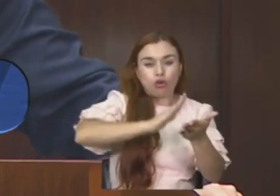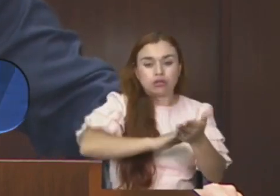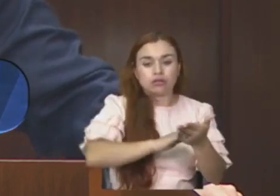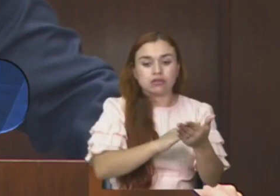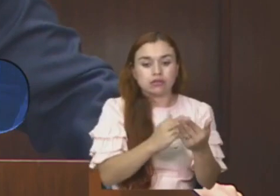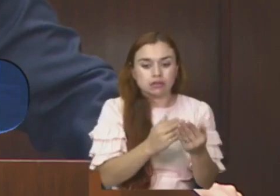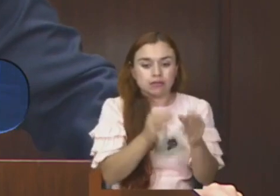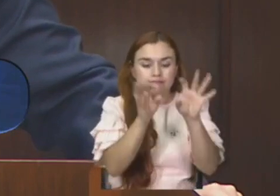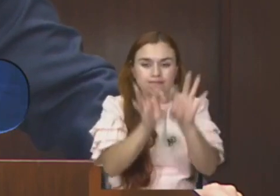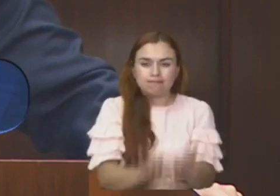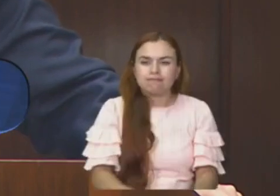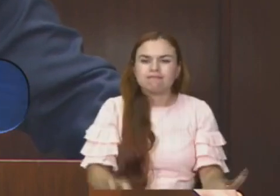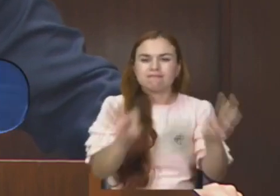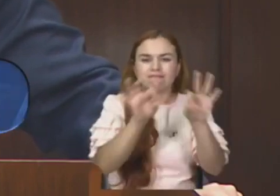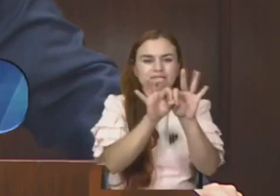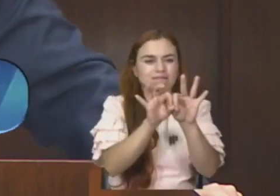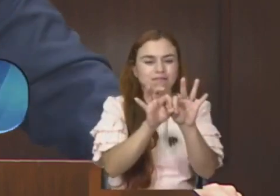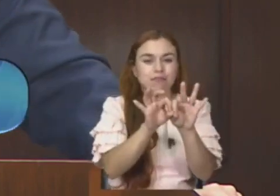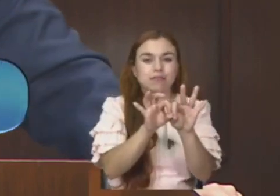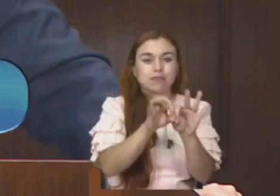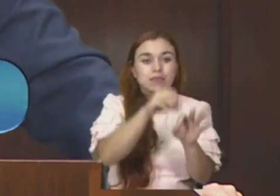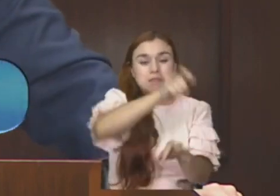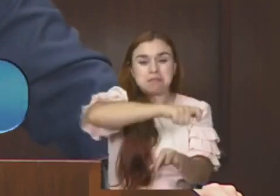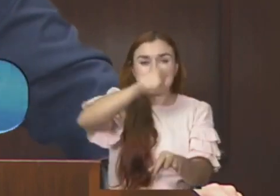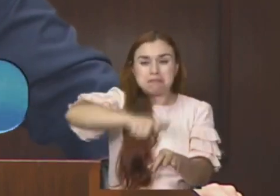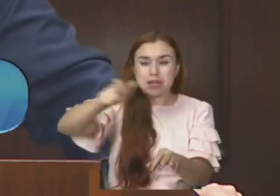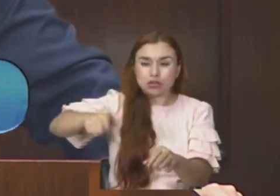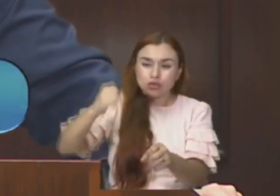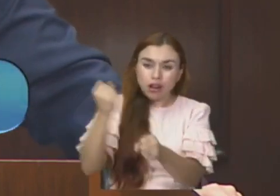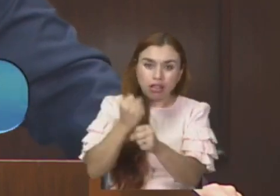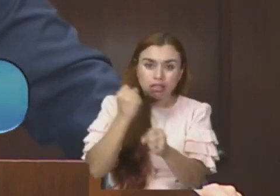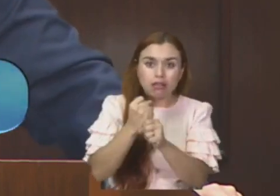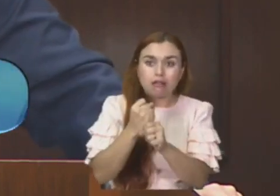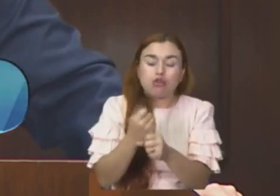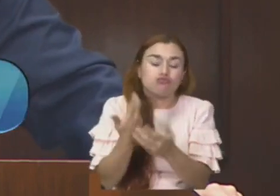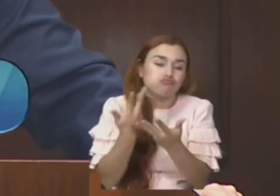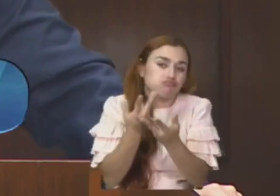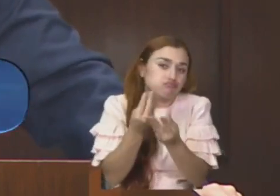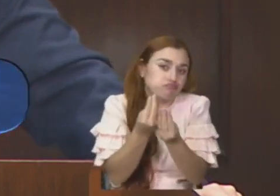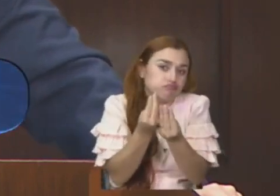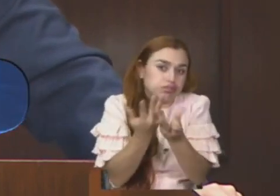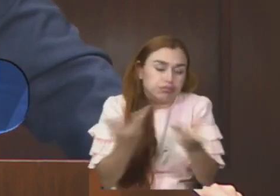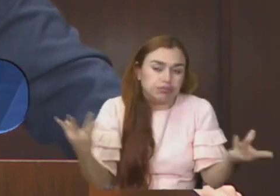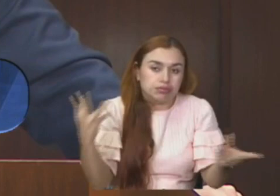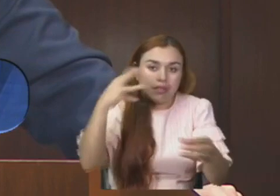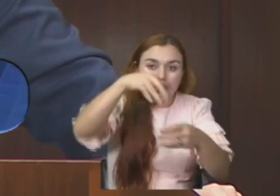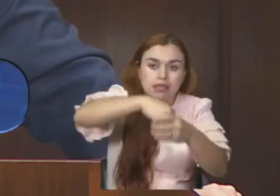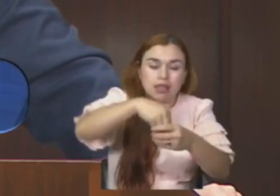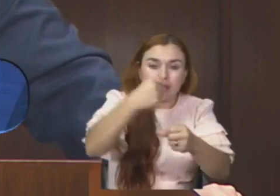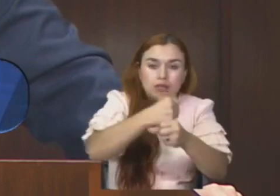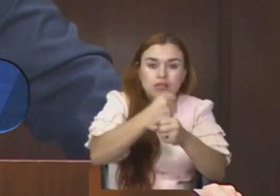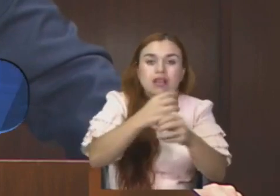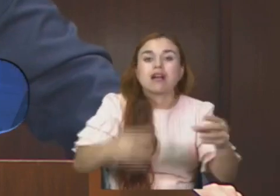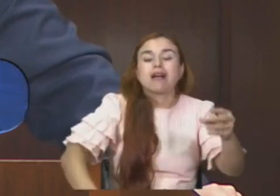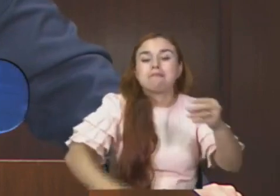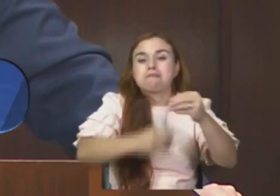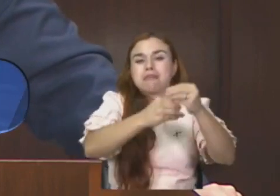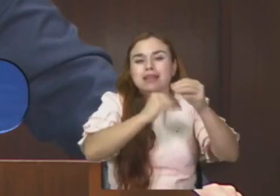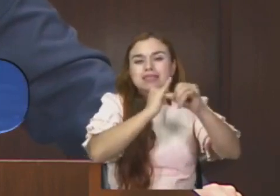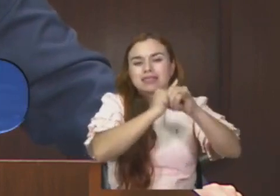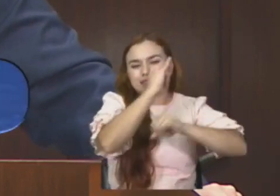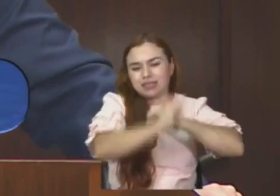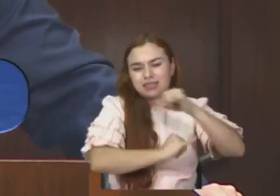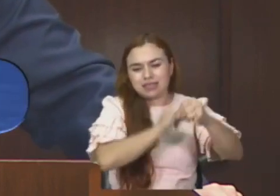de salvaguardar los empleos de miles de panameños, de la inversión extranjera realizada, del impacto que